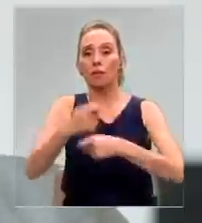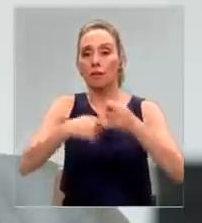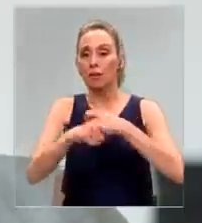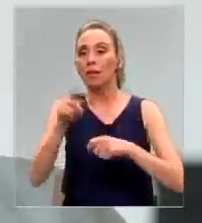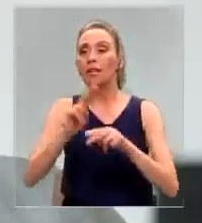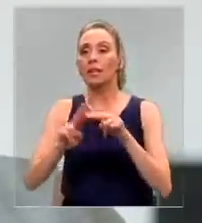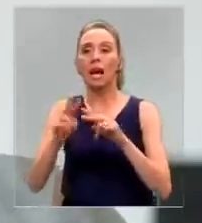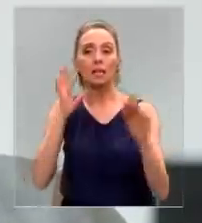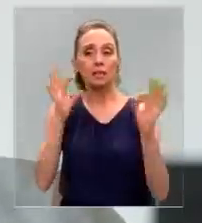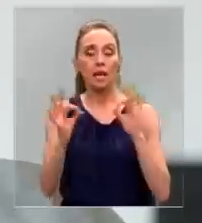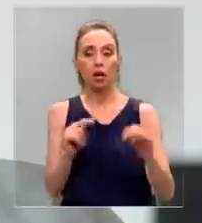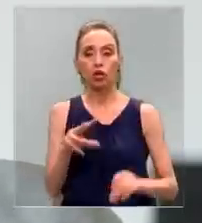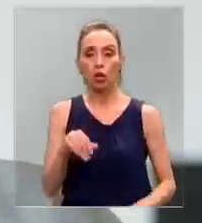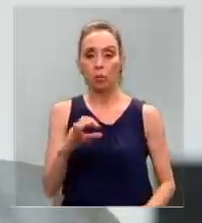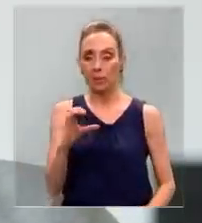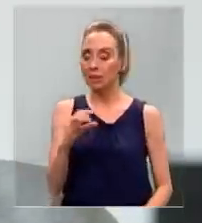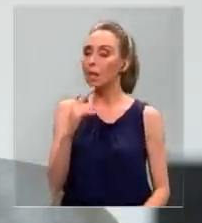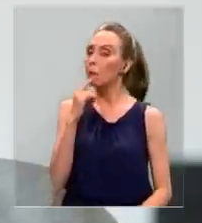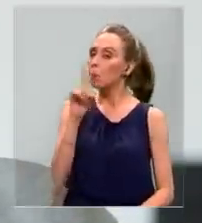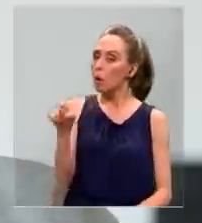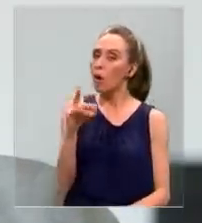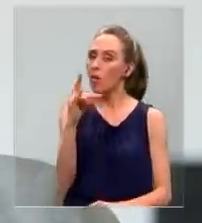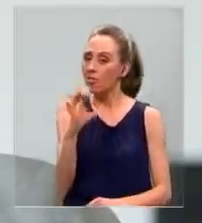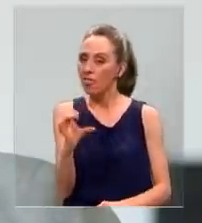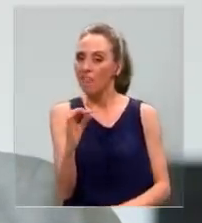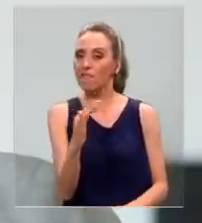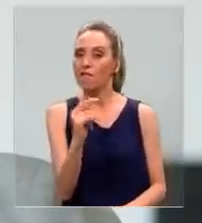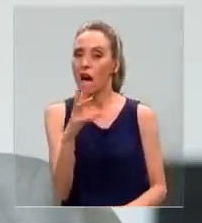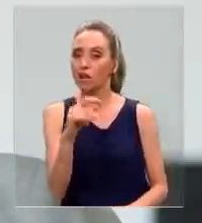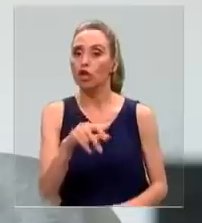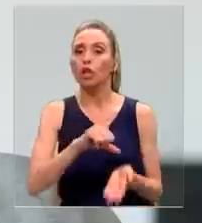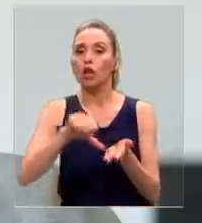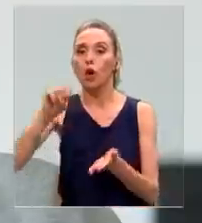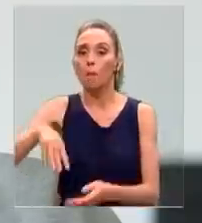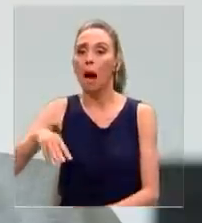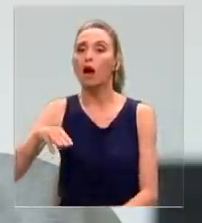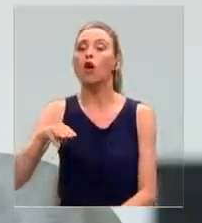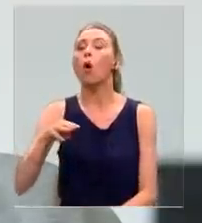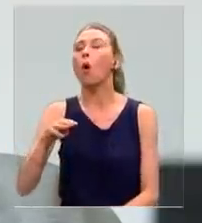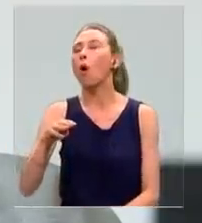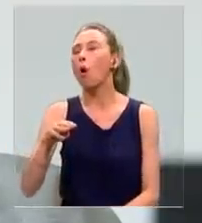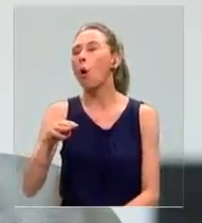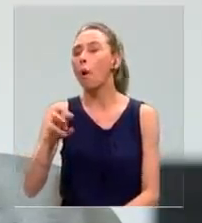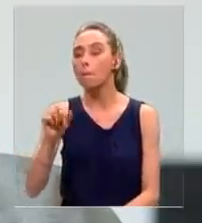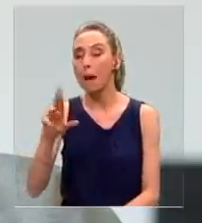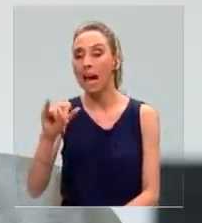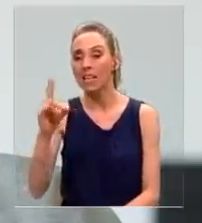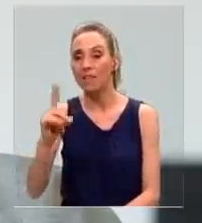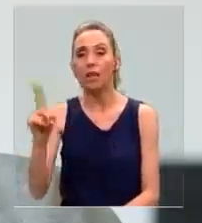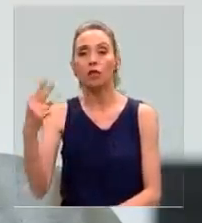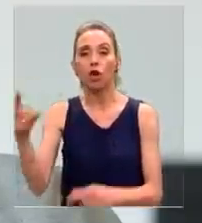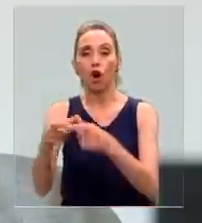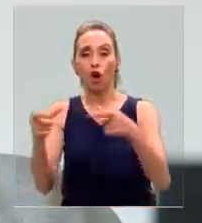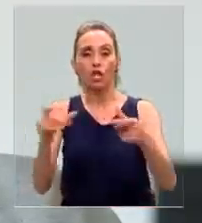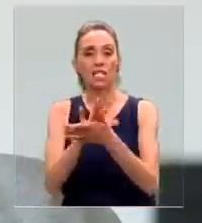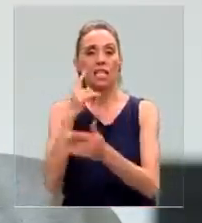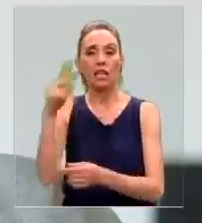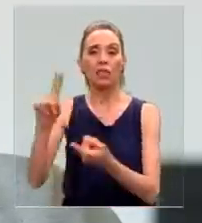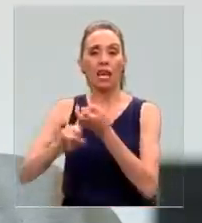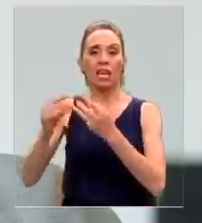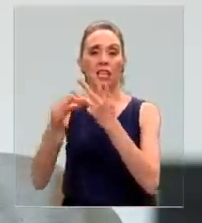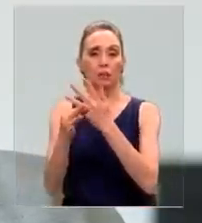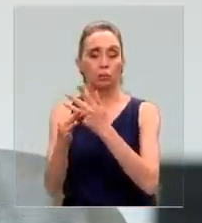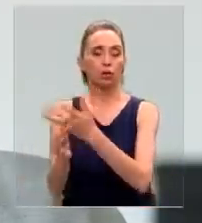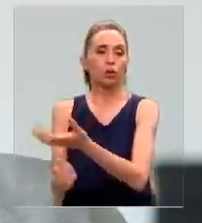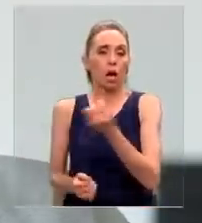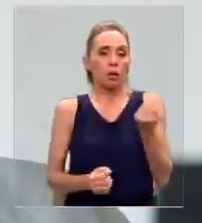señora Tomis. Pero si la deuda del factoring la paga Marco Antonio López, ¿por qué los cheques no están en poder de Marco Antonio López y además son de su esposa y están en